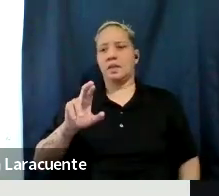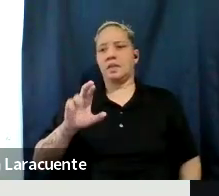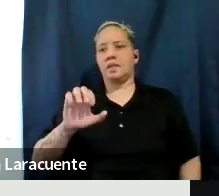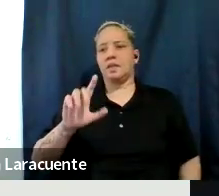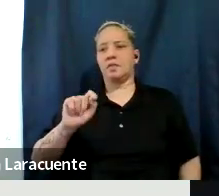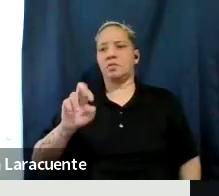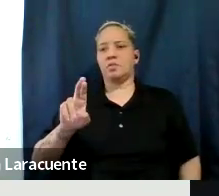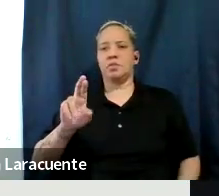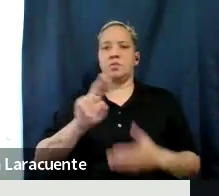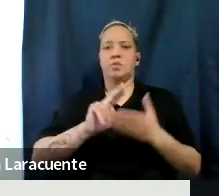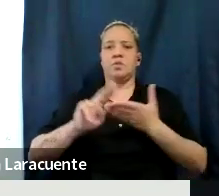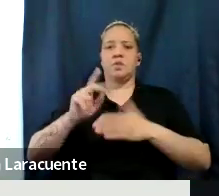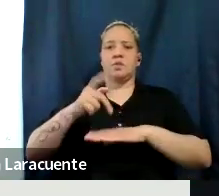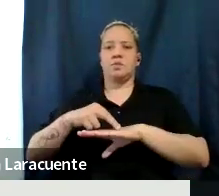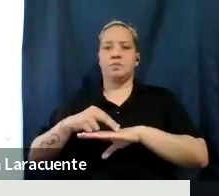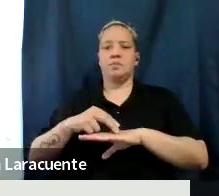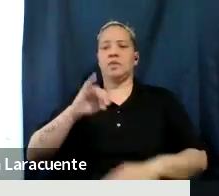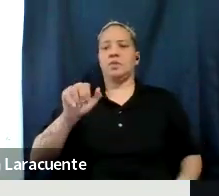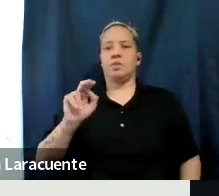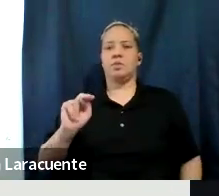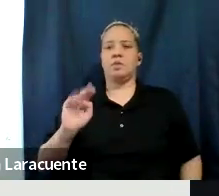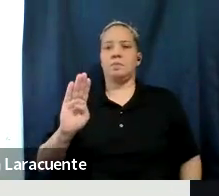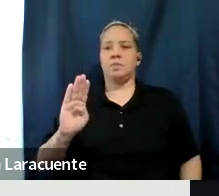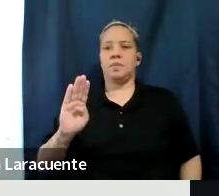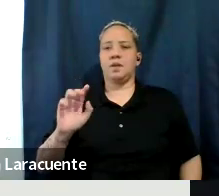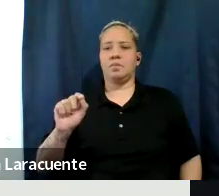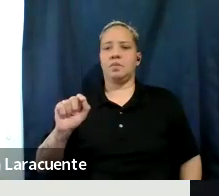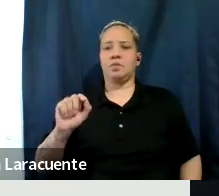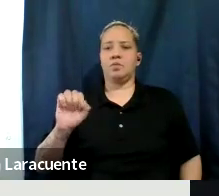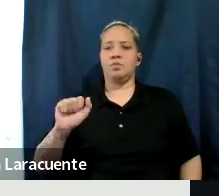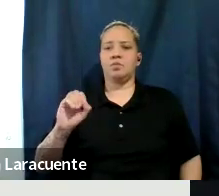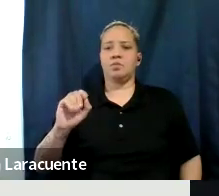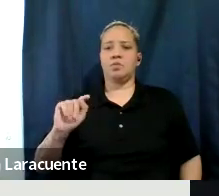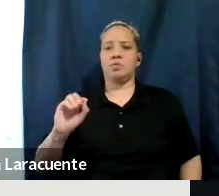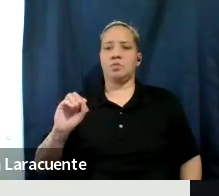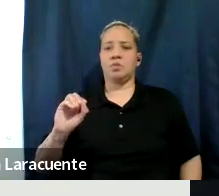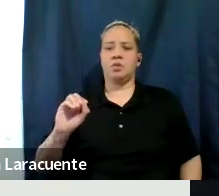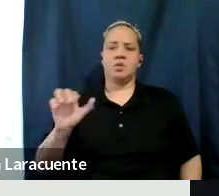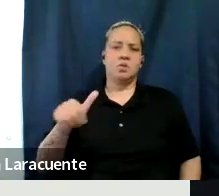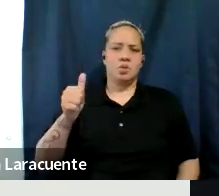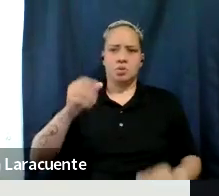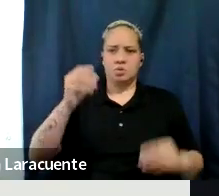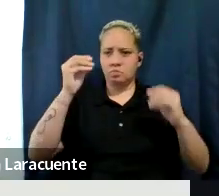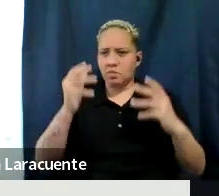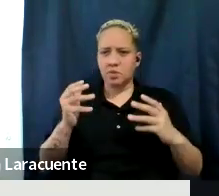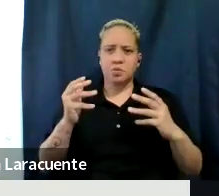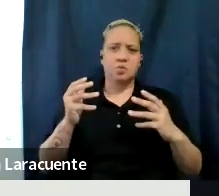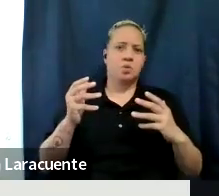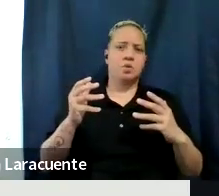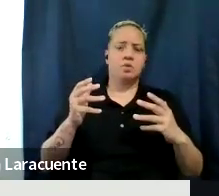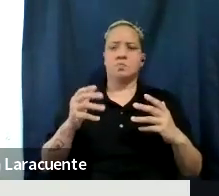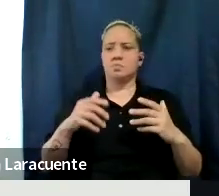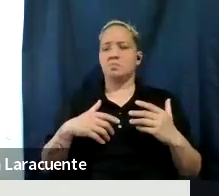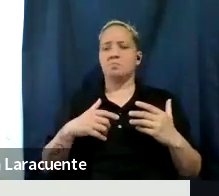la Universidad de Puerto Rico, que era Juan B. Soto. Y también algunos otros intelectuales y algunos otros